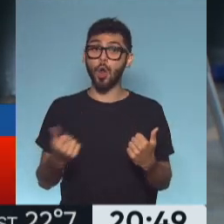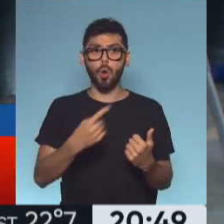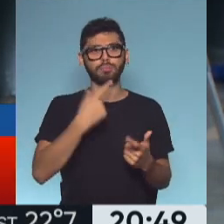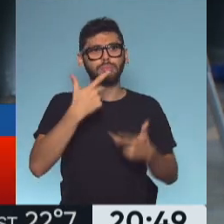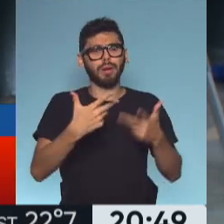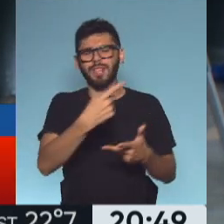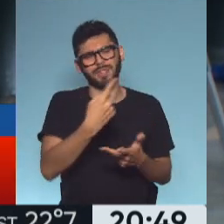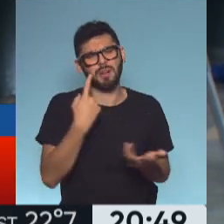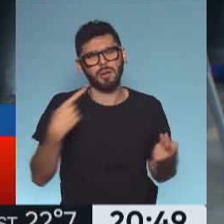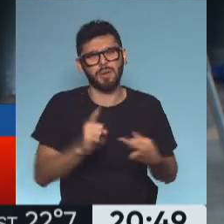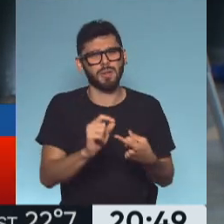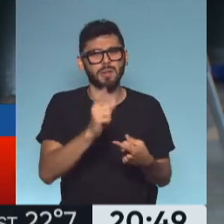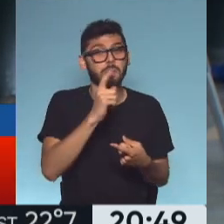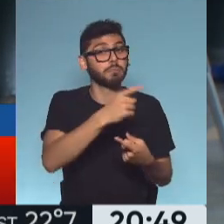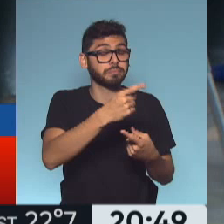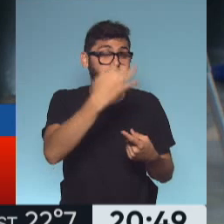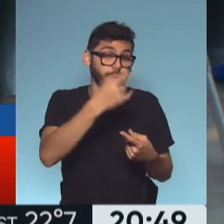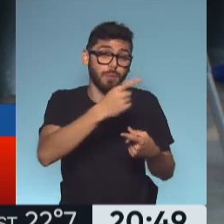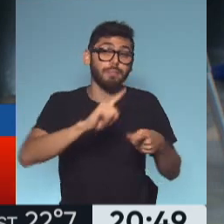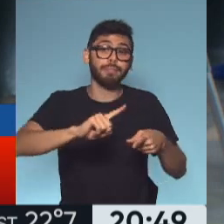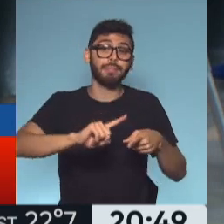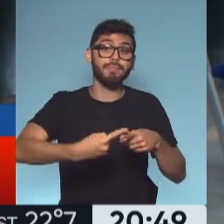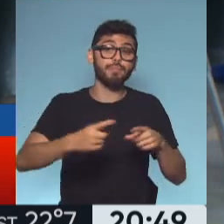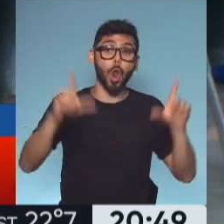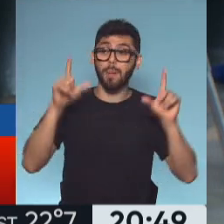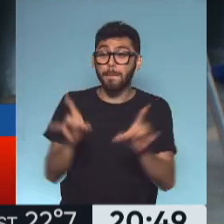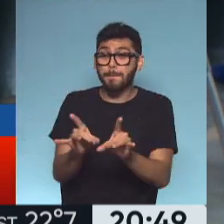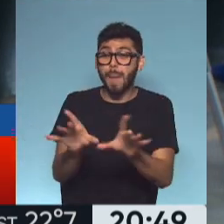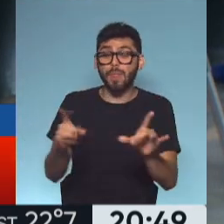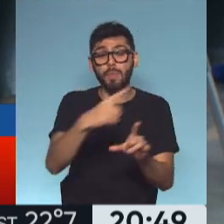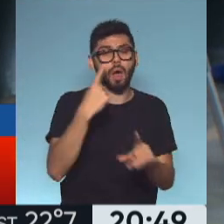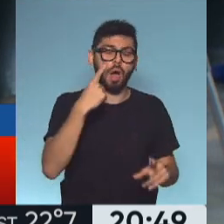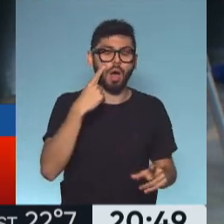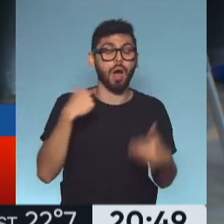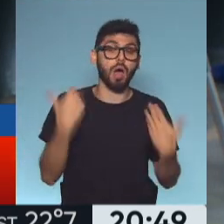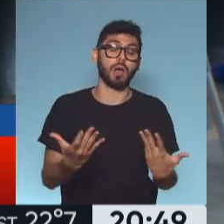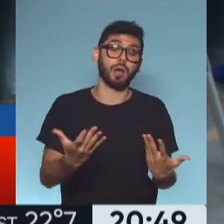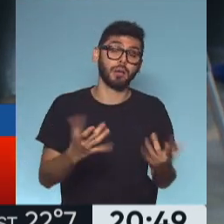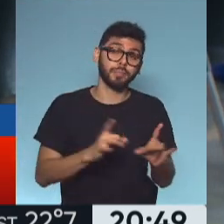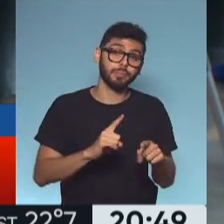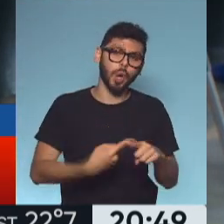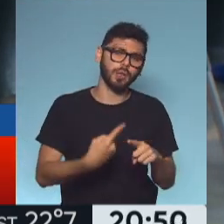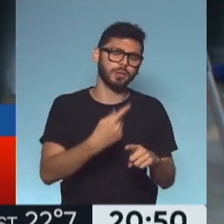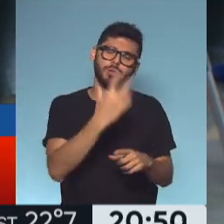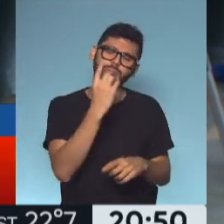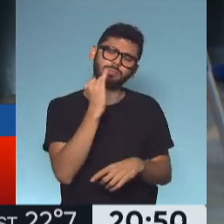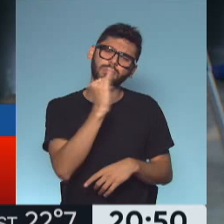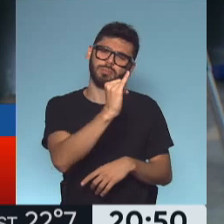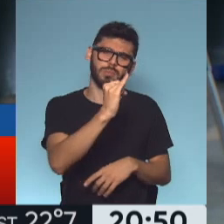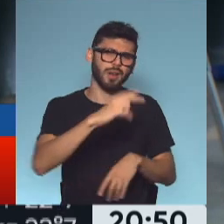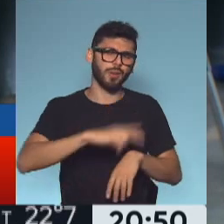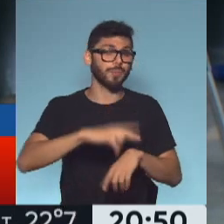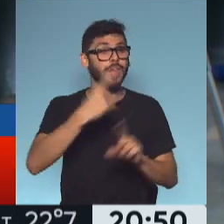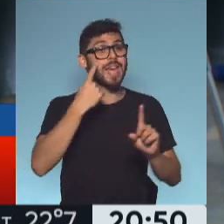parece una acción estrictamente política, están haciendo política con la pandemia, solo que les recomiendo fundamentalmente a todos